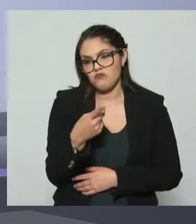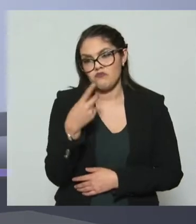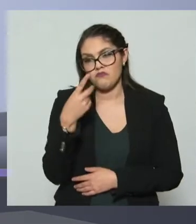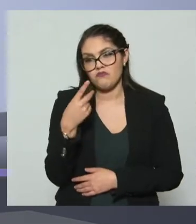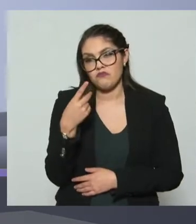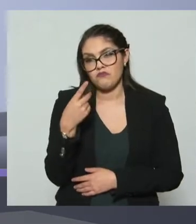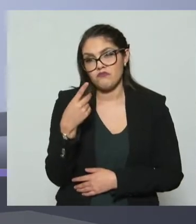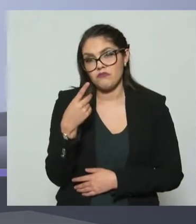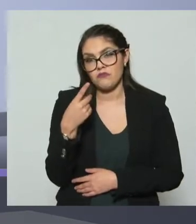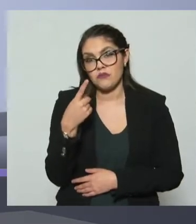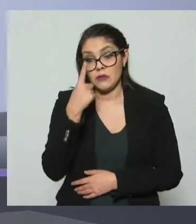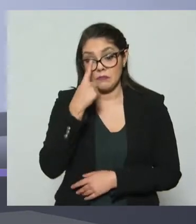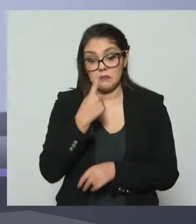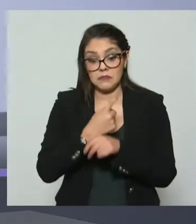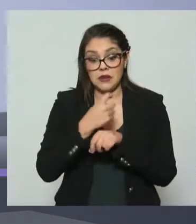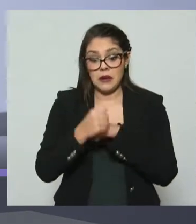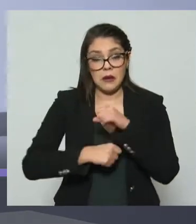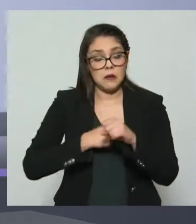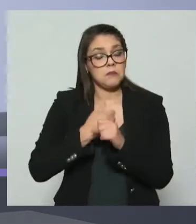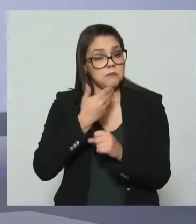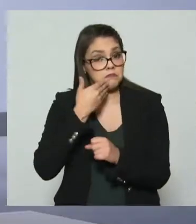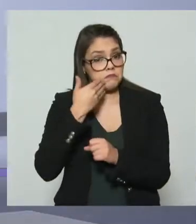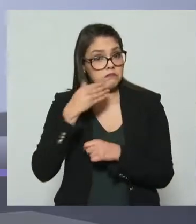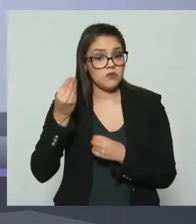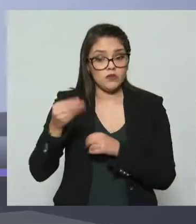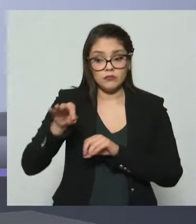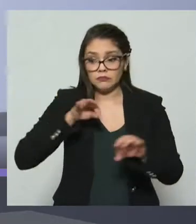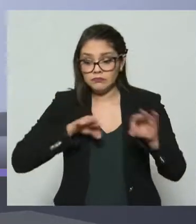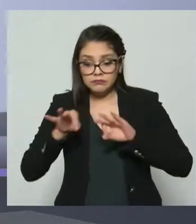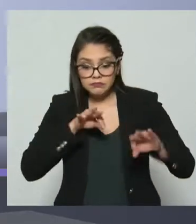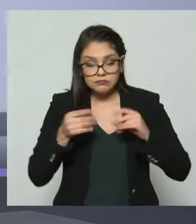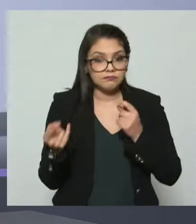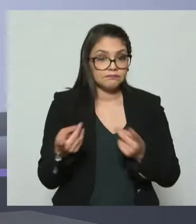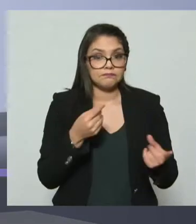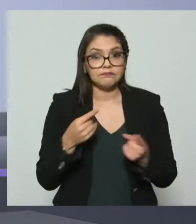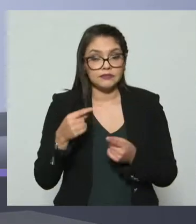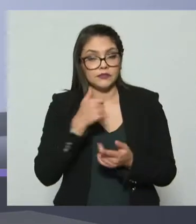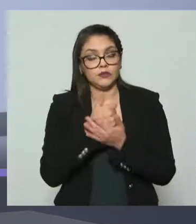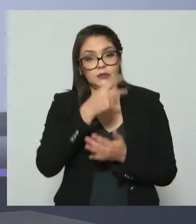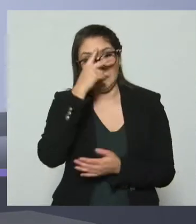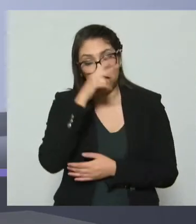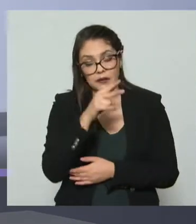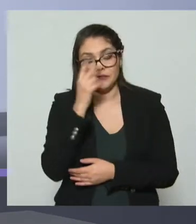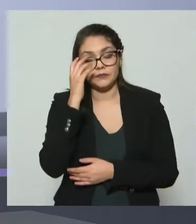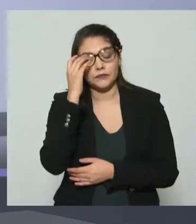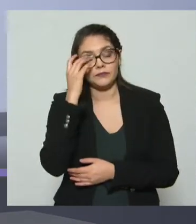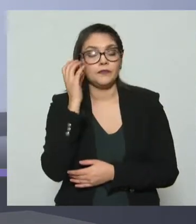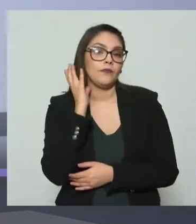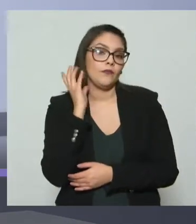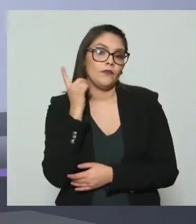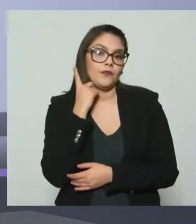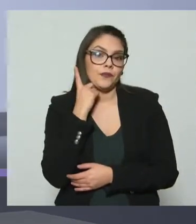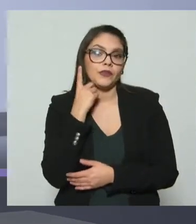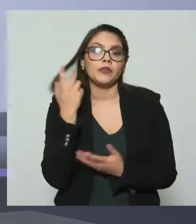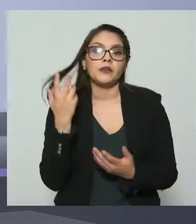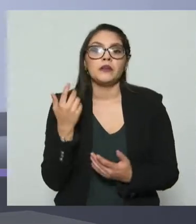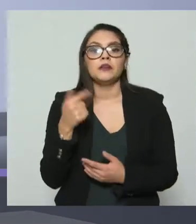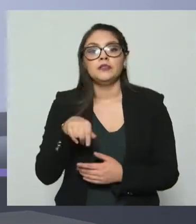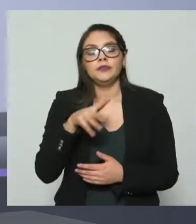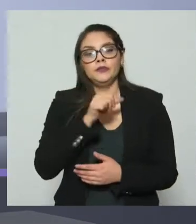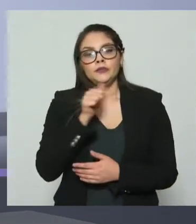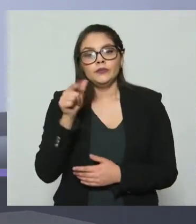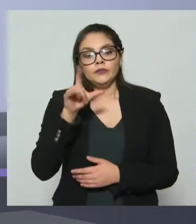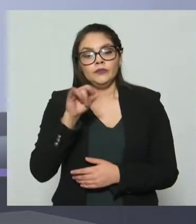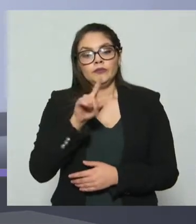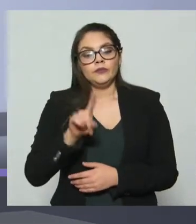un primer año muy productivo para la Ciudad de México en el Congreso. La ley Olimpia, que ya comentaba mi compañera Lisette